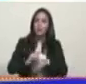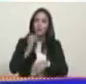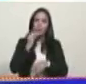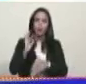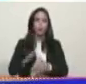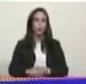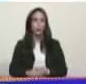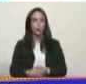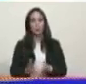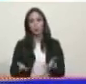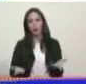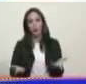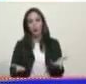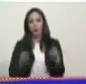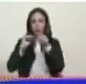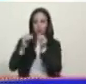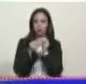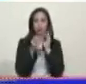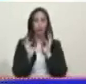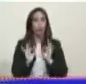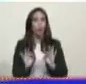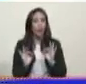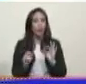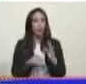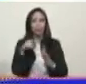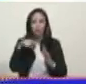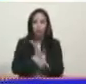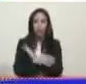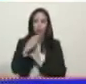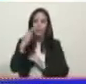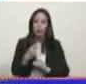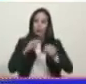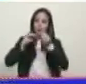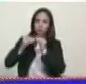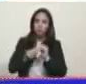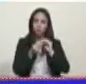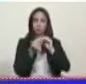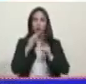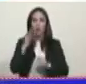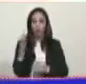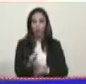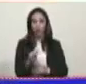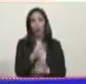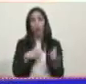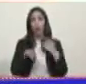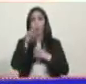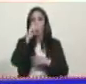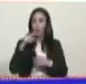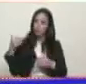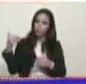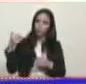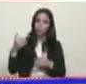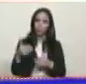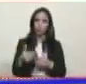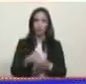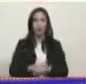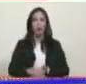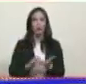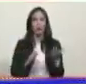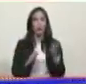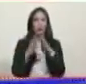tocaba el mantenimiento correctivo profundo, y cada 2 años le tocaba el llamado